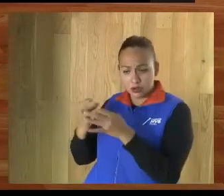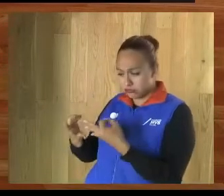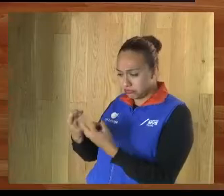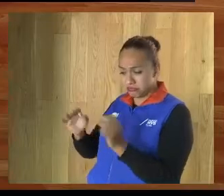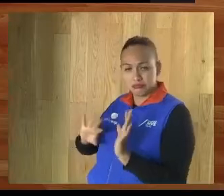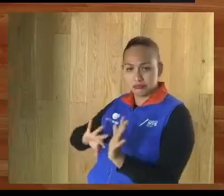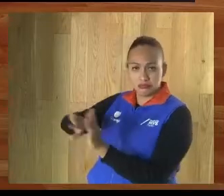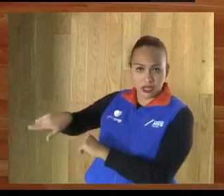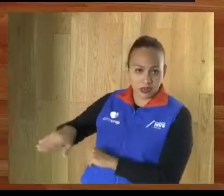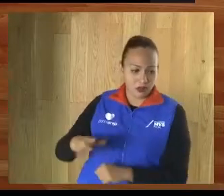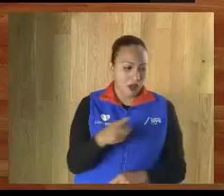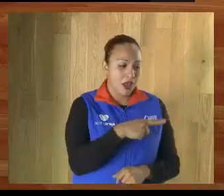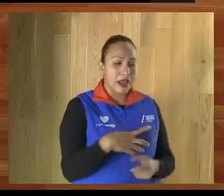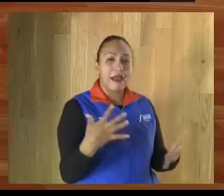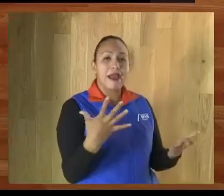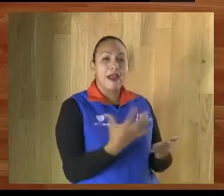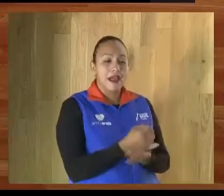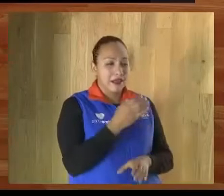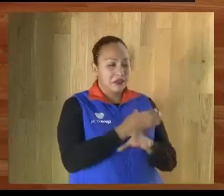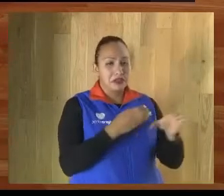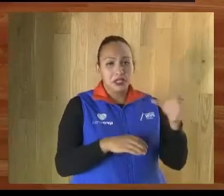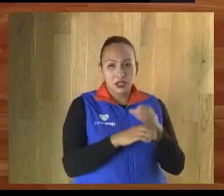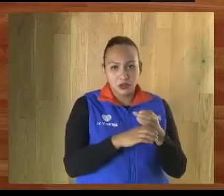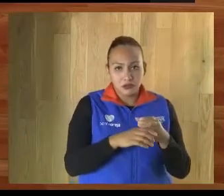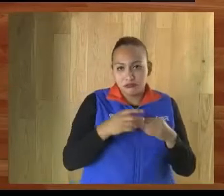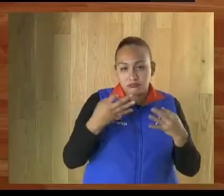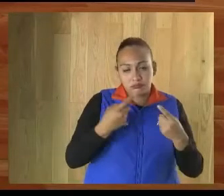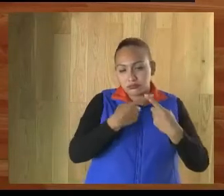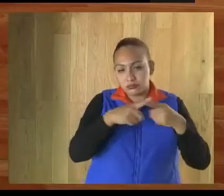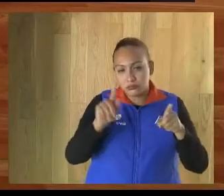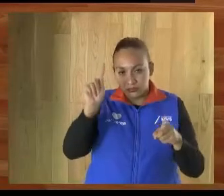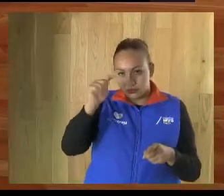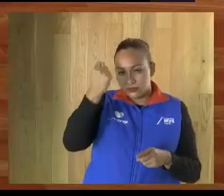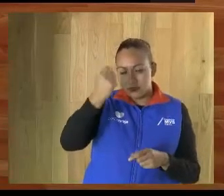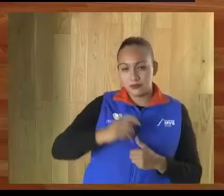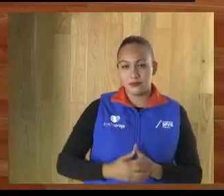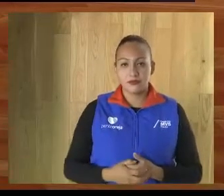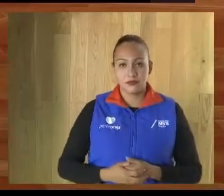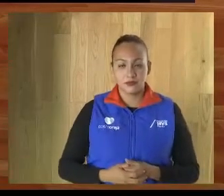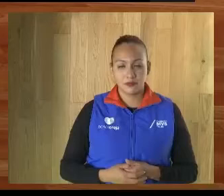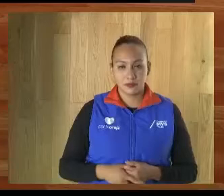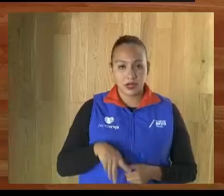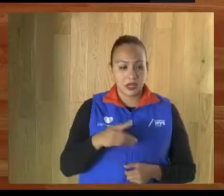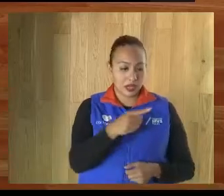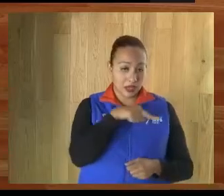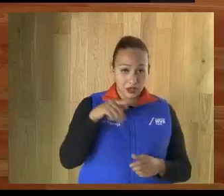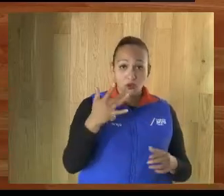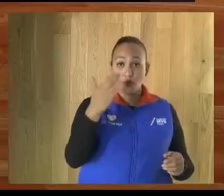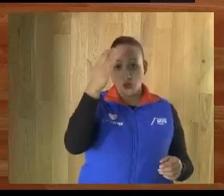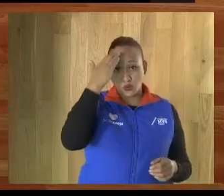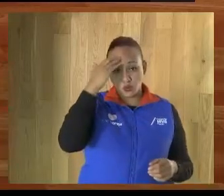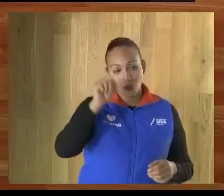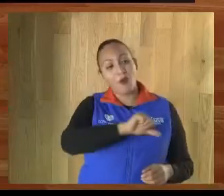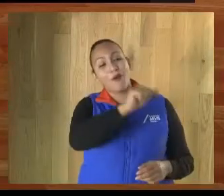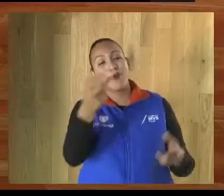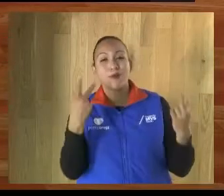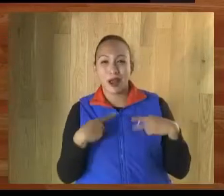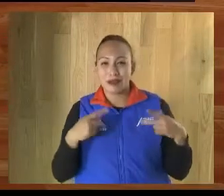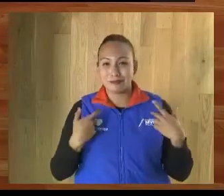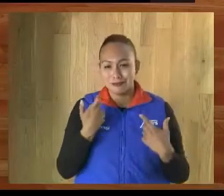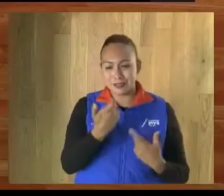otro tipo de empresas y de personajes que son inmensamente ricos, ¿no? Y que no se